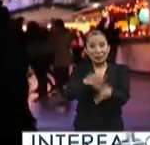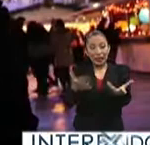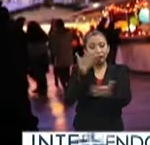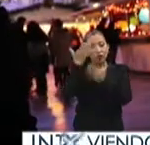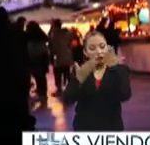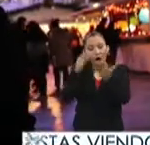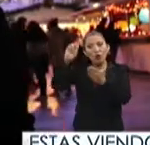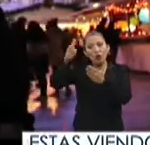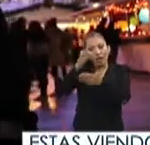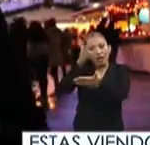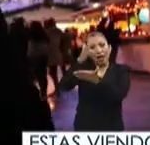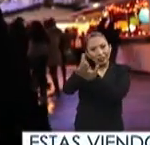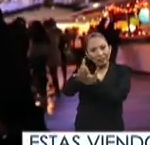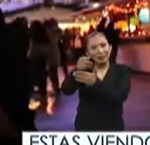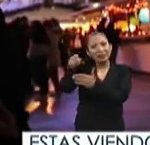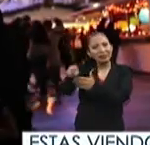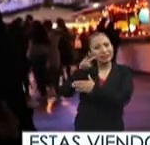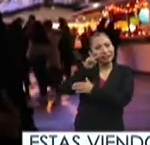estudiar en una universidad